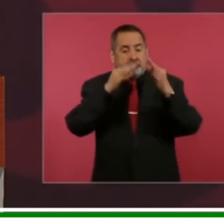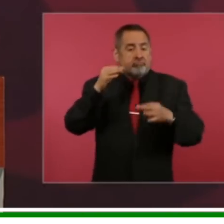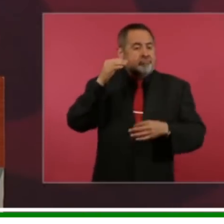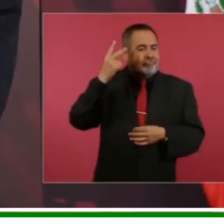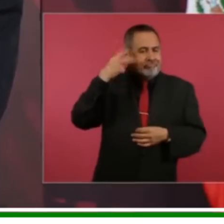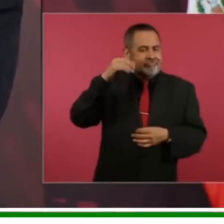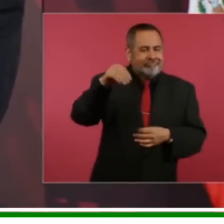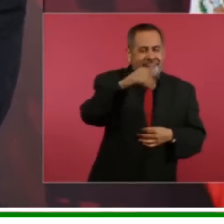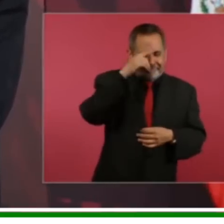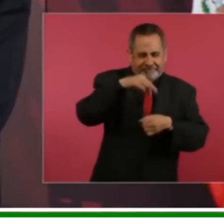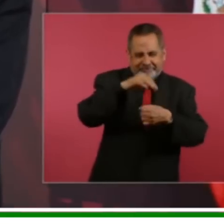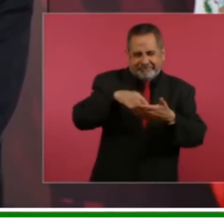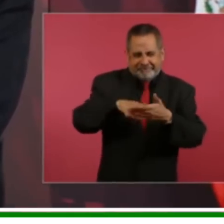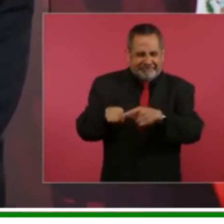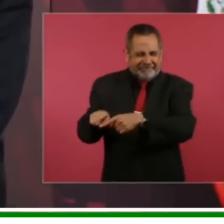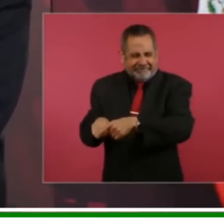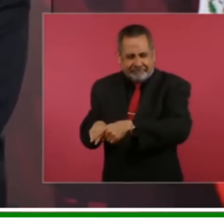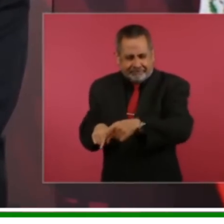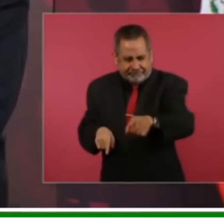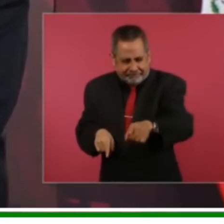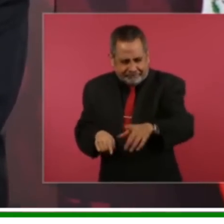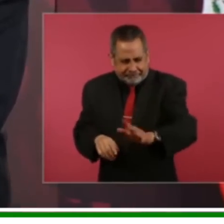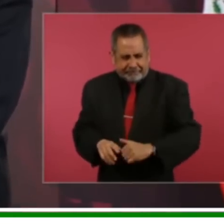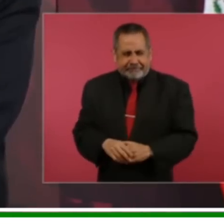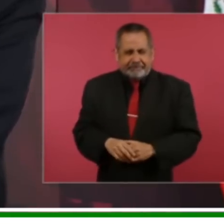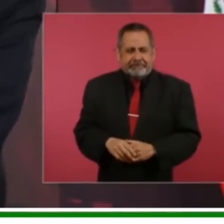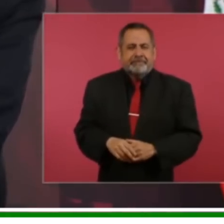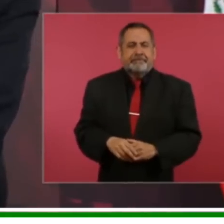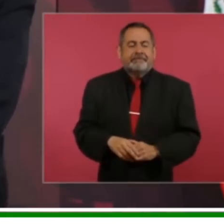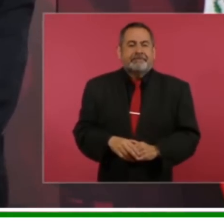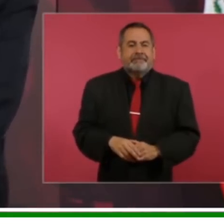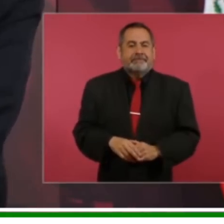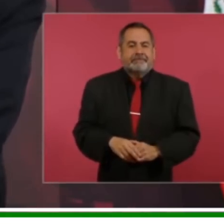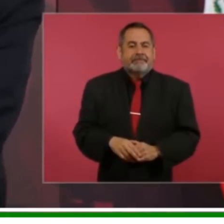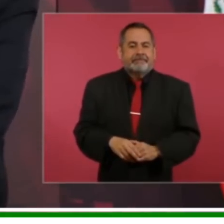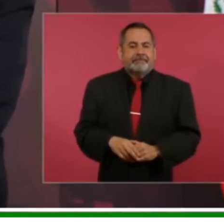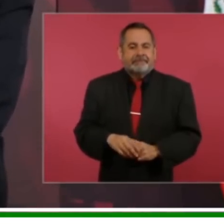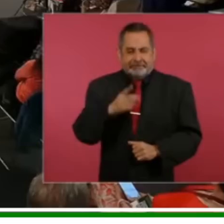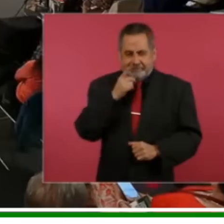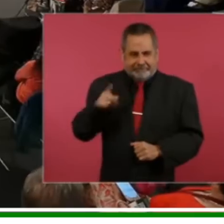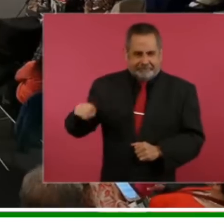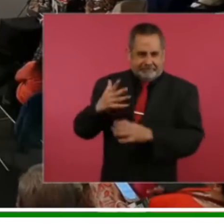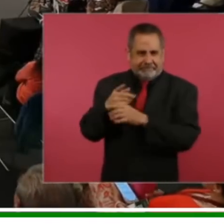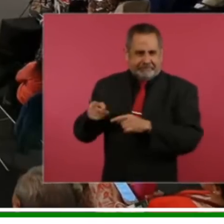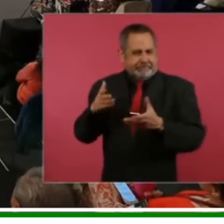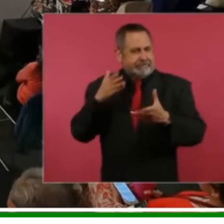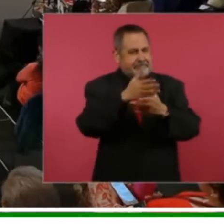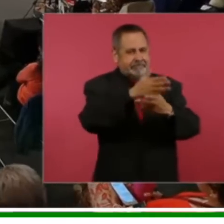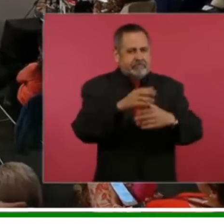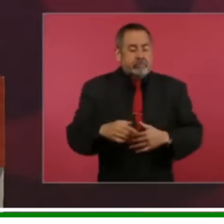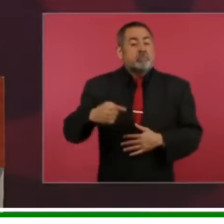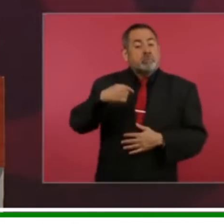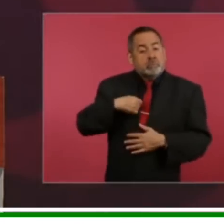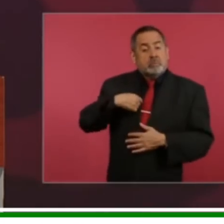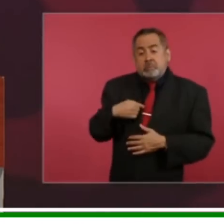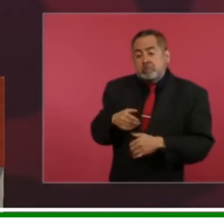levantarse en armas en contra de la Cuarta Transformación. Hoy los asesores legales del SAT salen